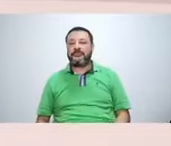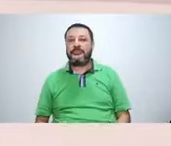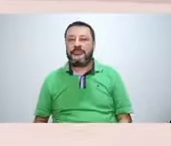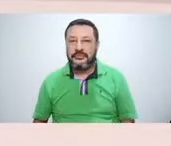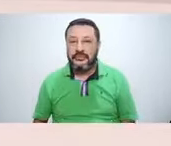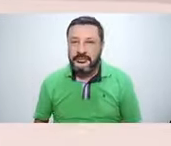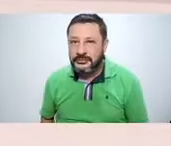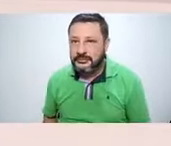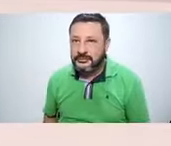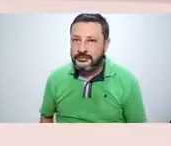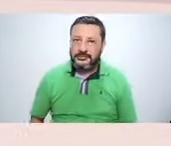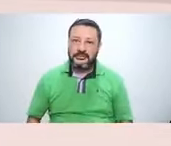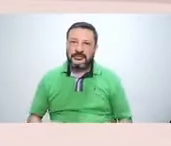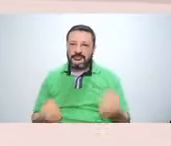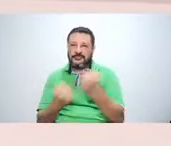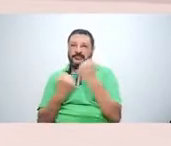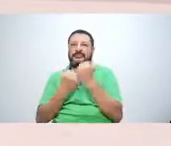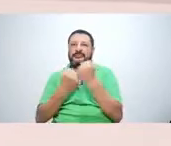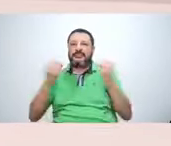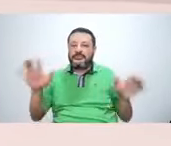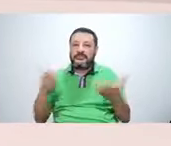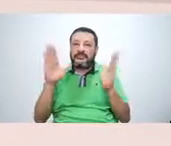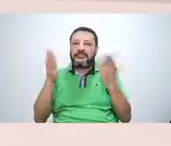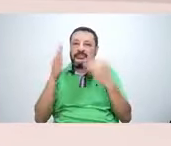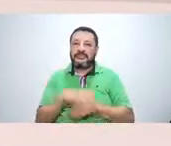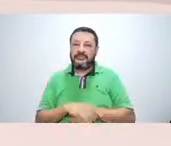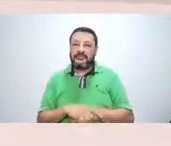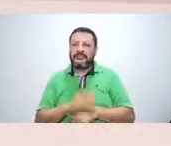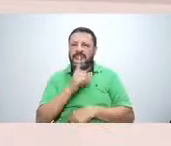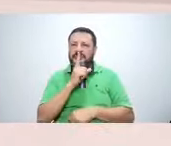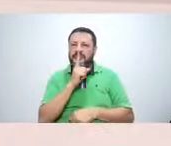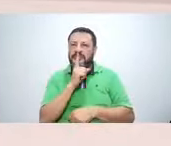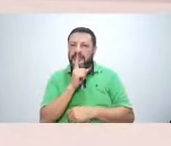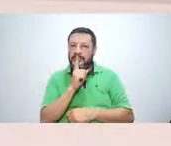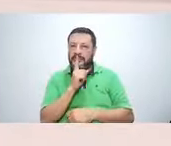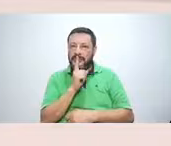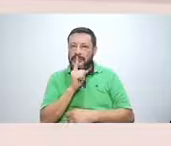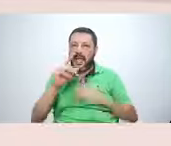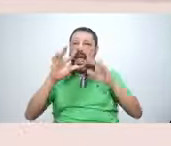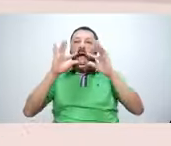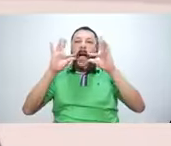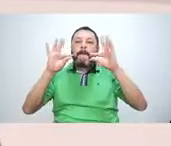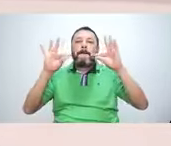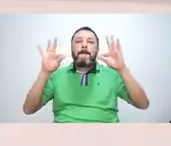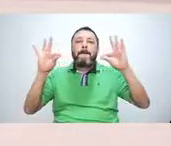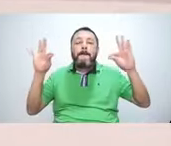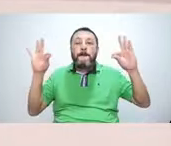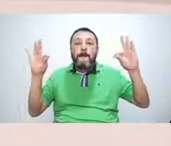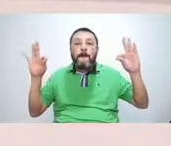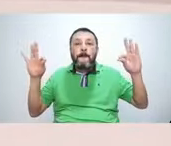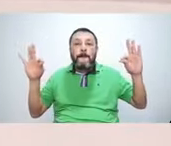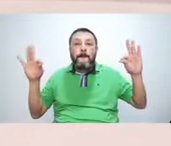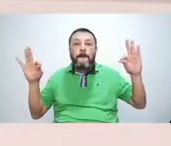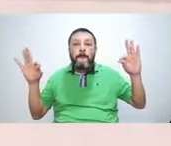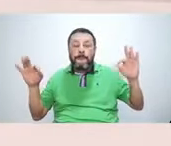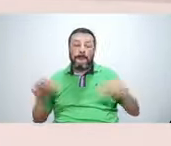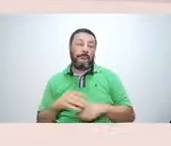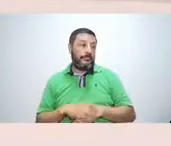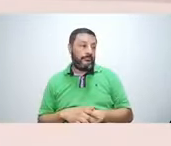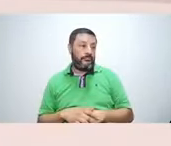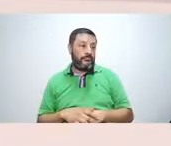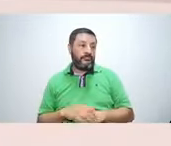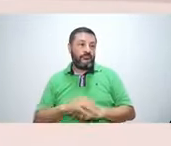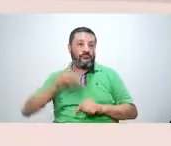que la apoyen muchísimo, hay otros que no, hay gente que le gusta en silencio total. Entonces, depende como de